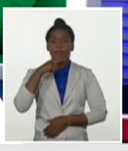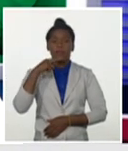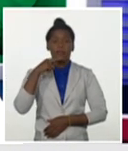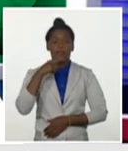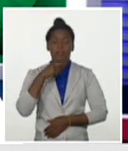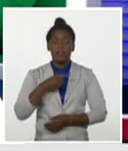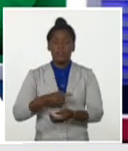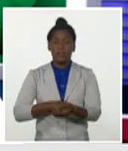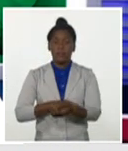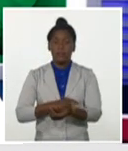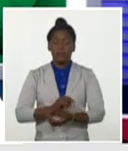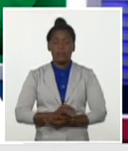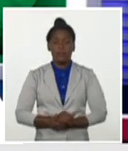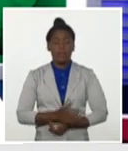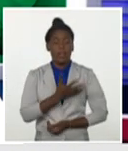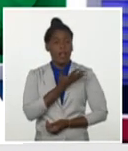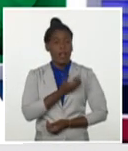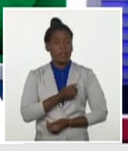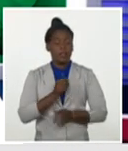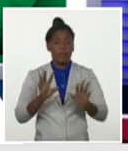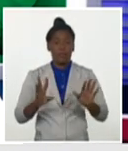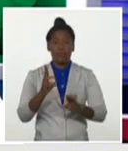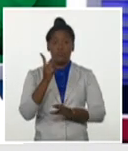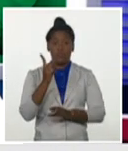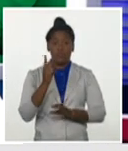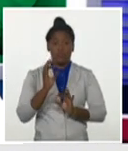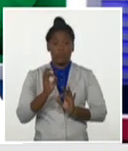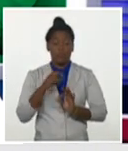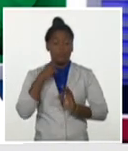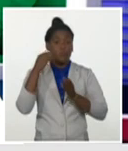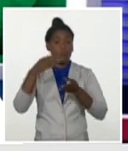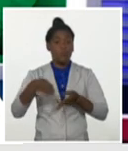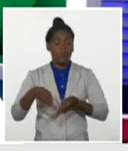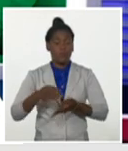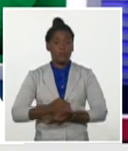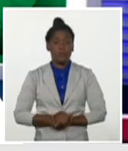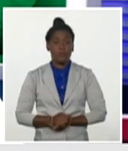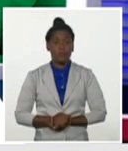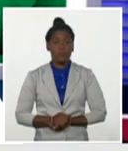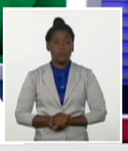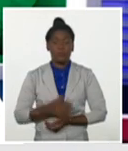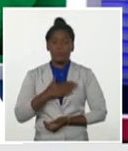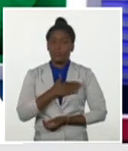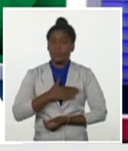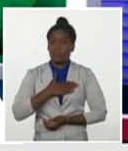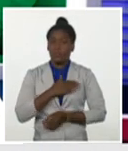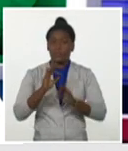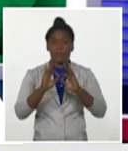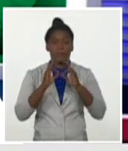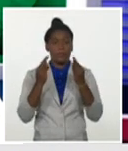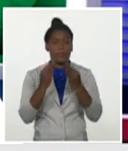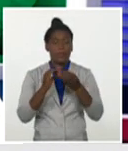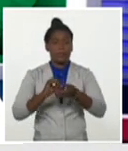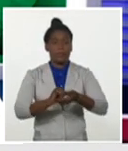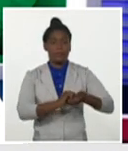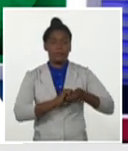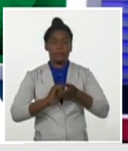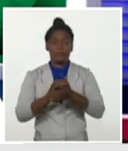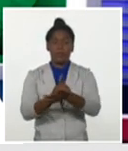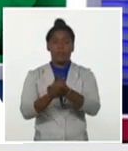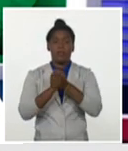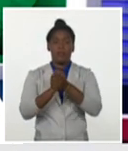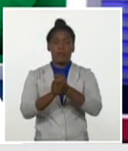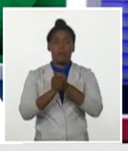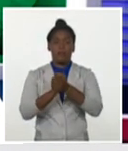Lamentamos mucho estos 12 fallecimientos, damos las condolencias a sus familiares y amistades y realmente